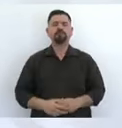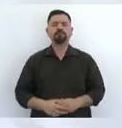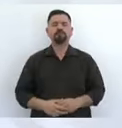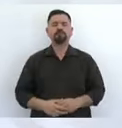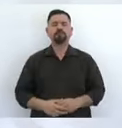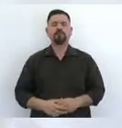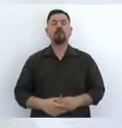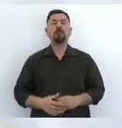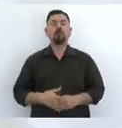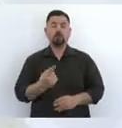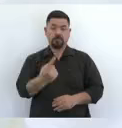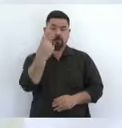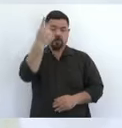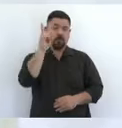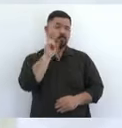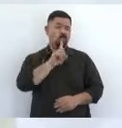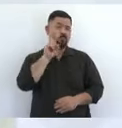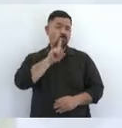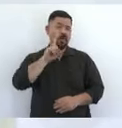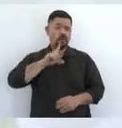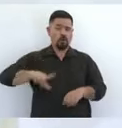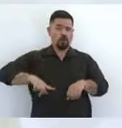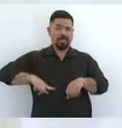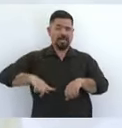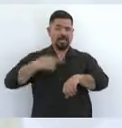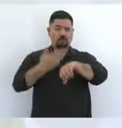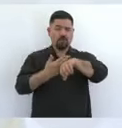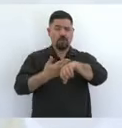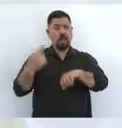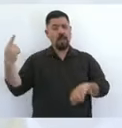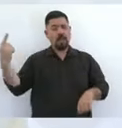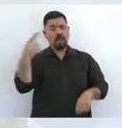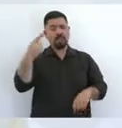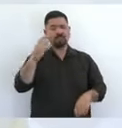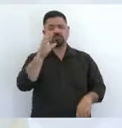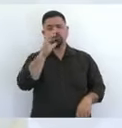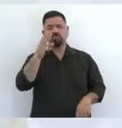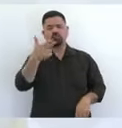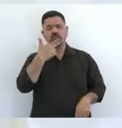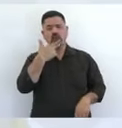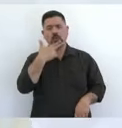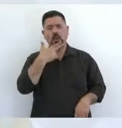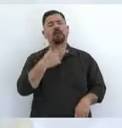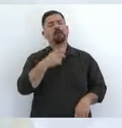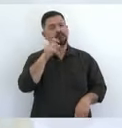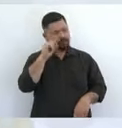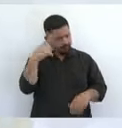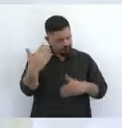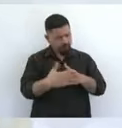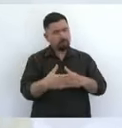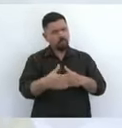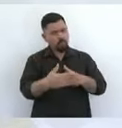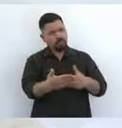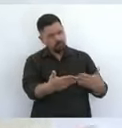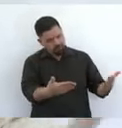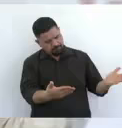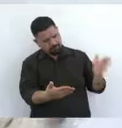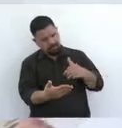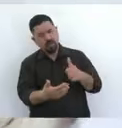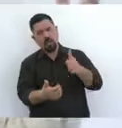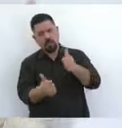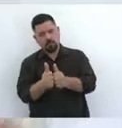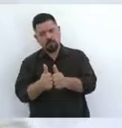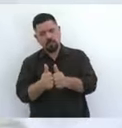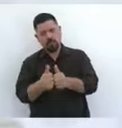la gobernadora de Chihuahua va también a acompañarnos, porque yo voy a